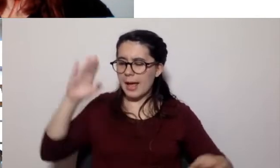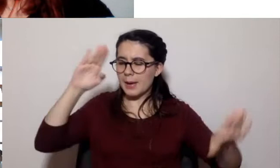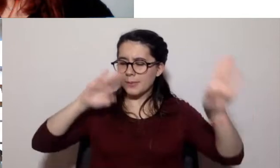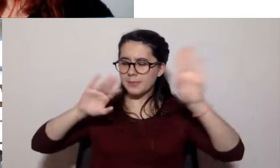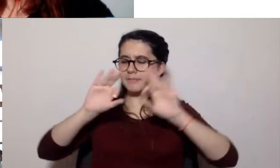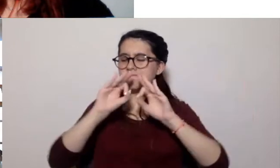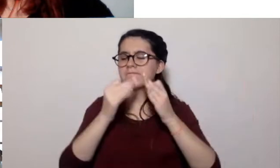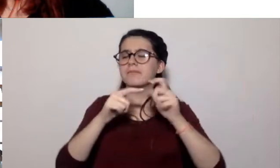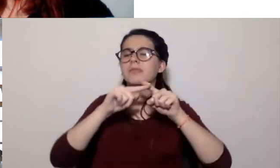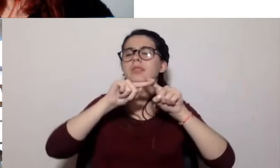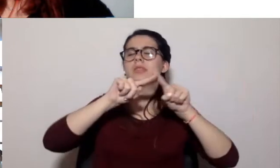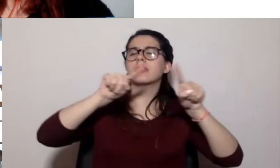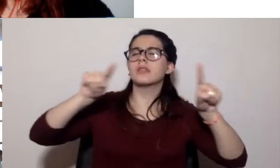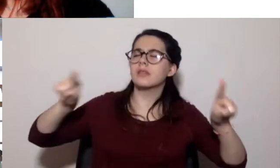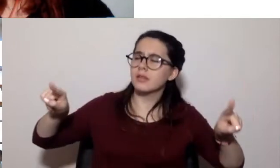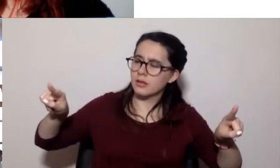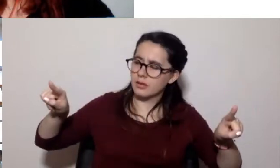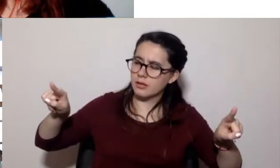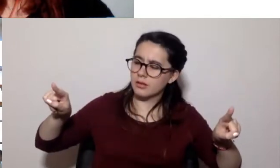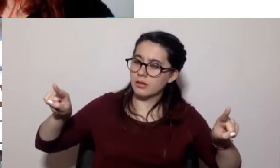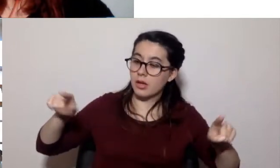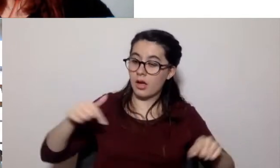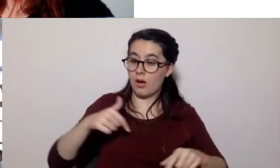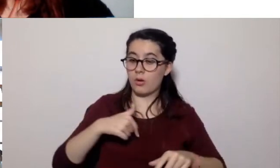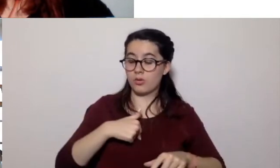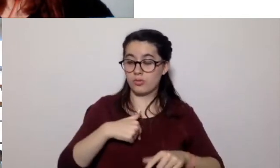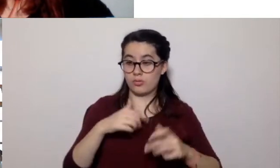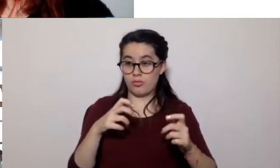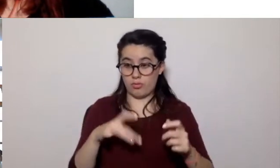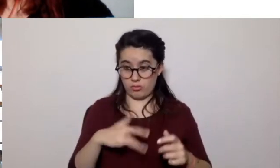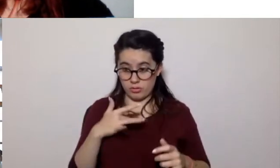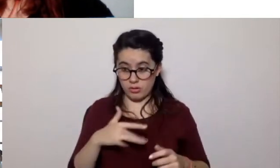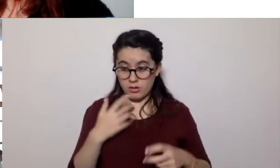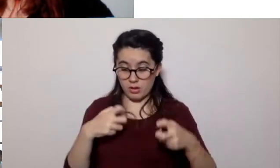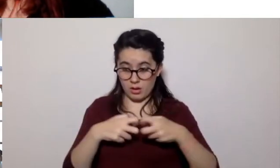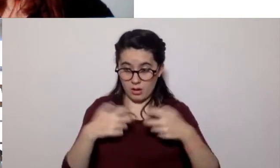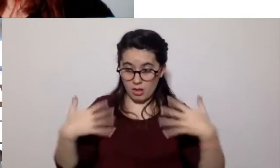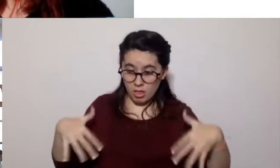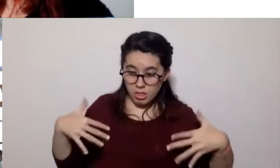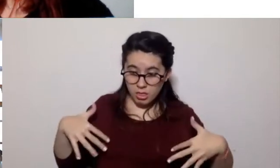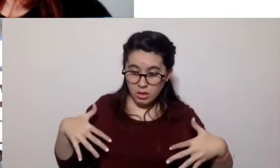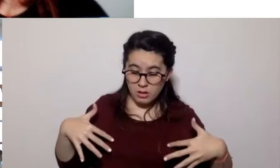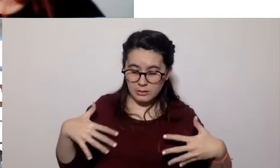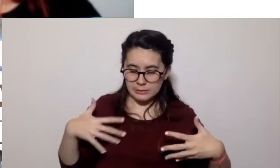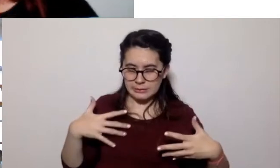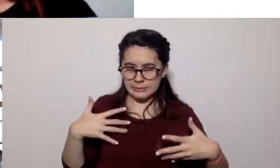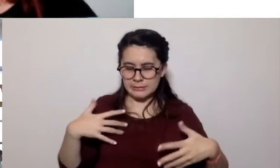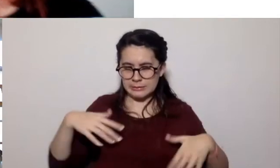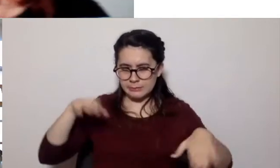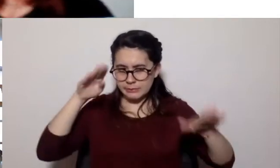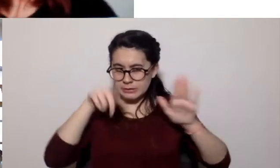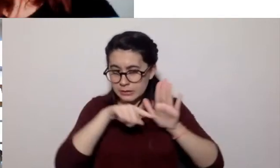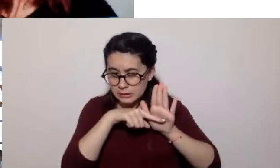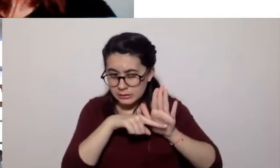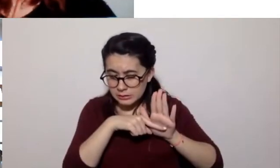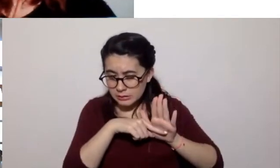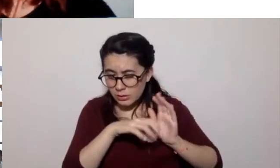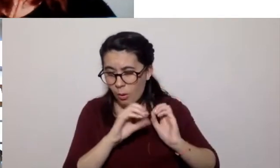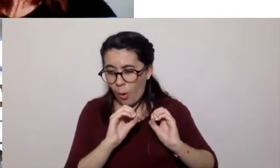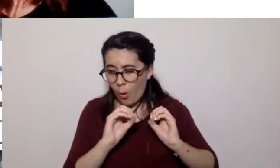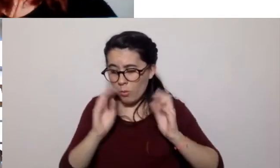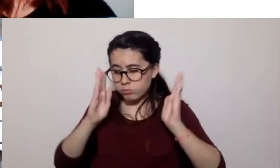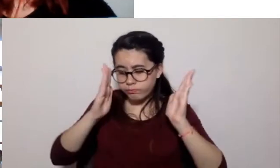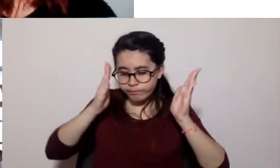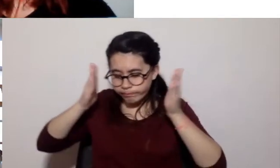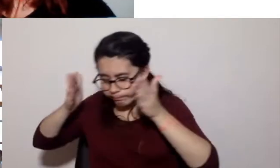¿Tengo ansiedad? Entonces, ¿estos pensamientos serán inútiles? ¿En qué me puedo enfocar ahora? ¿Qué